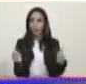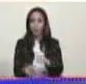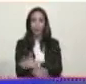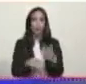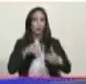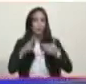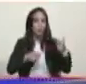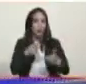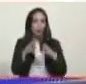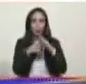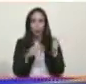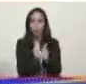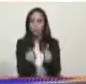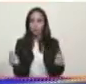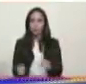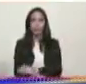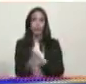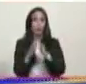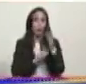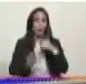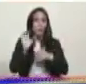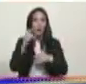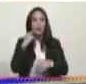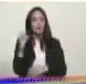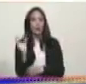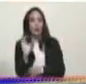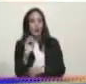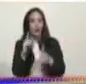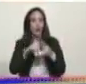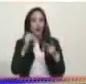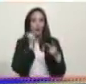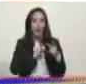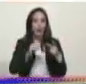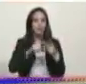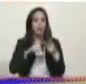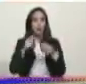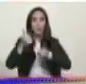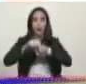metro que tenemos a nivel nacional en Caracas, Valencia, Maracaibo.